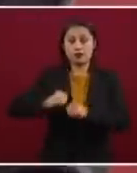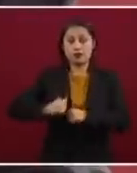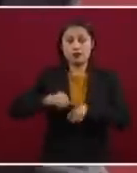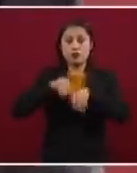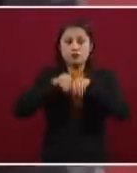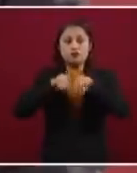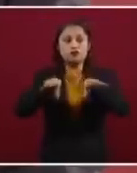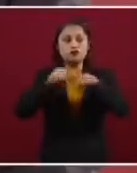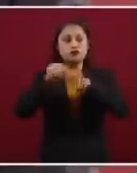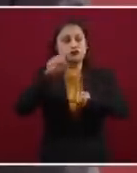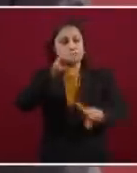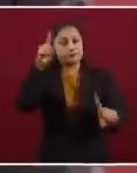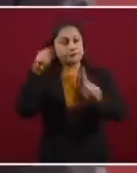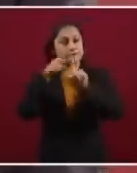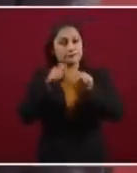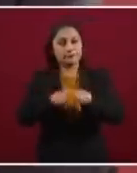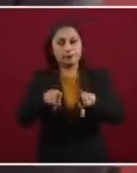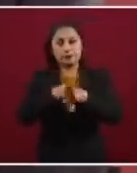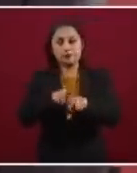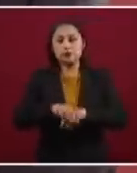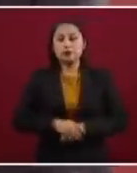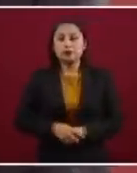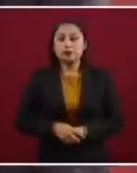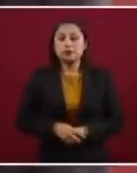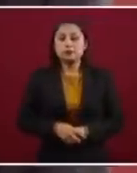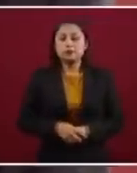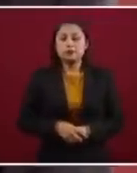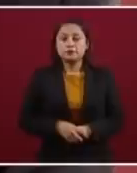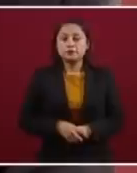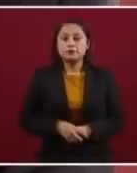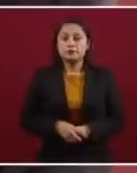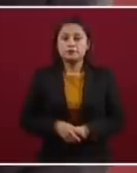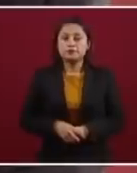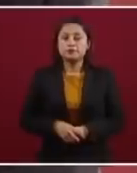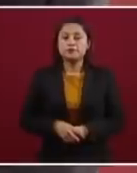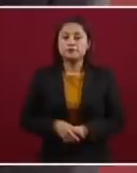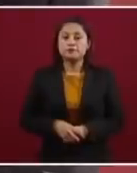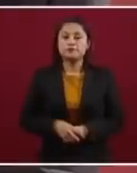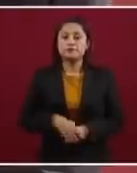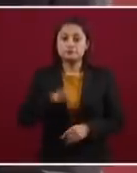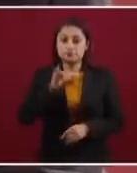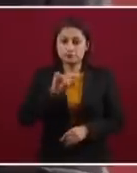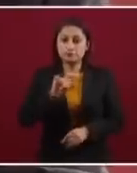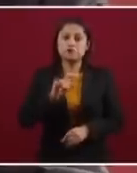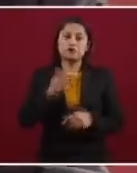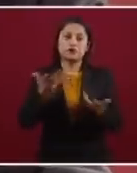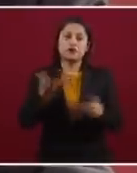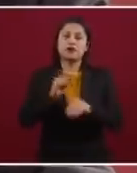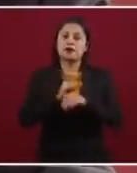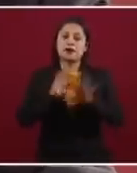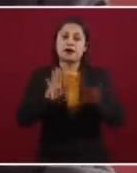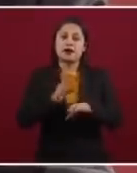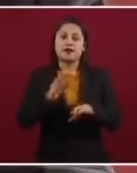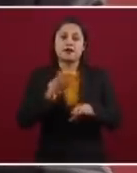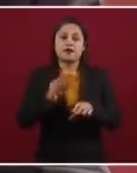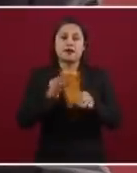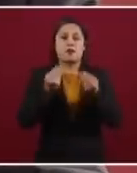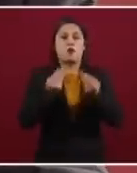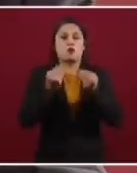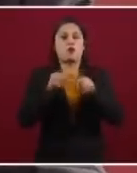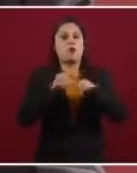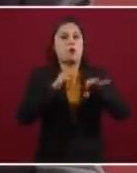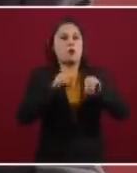sin y generar una sobre saturación pero si